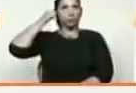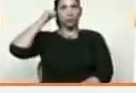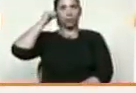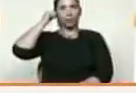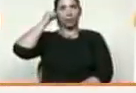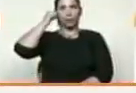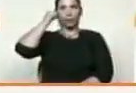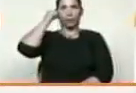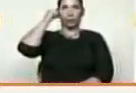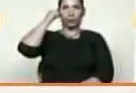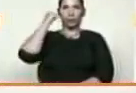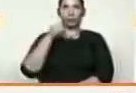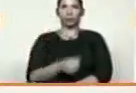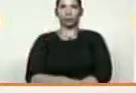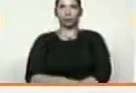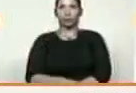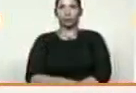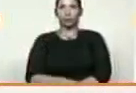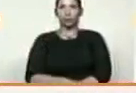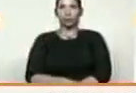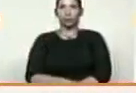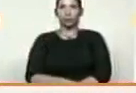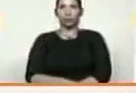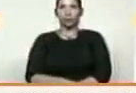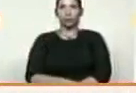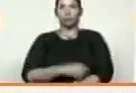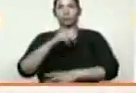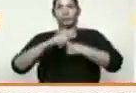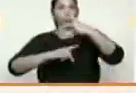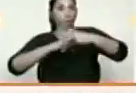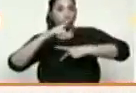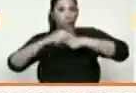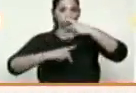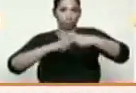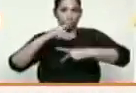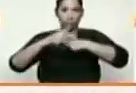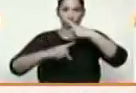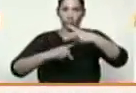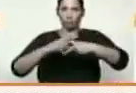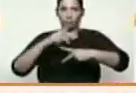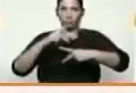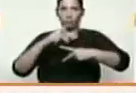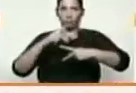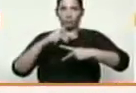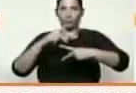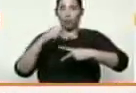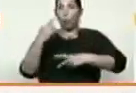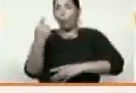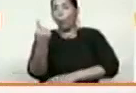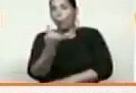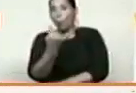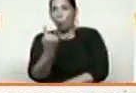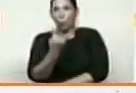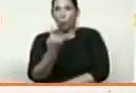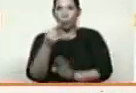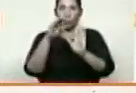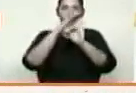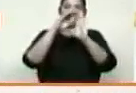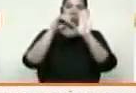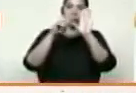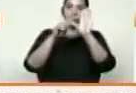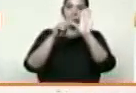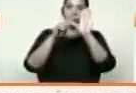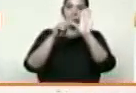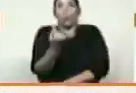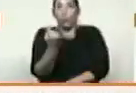en todo ese proceso, la única constitución,